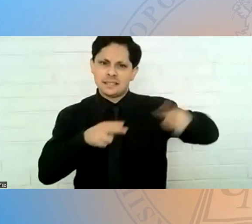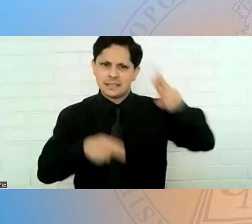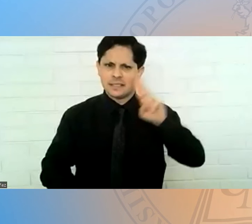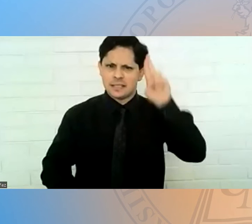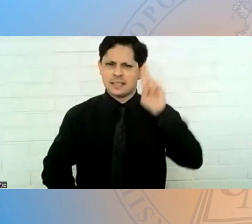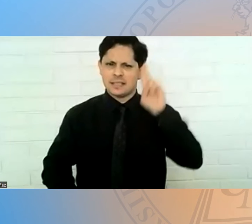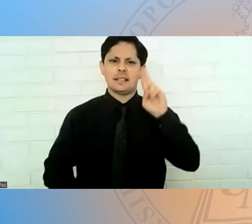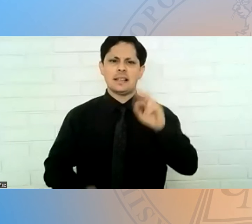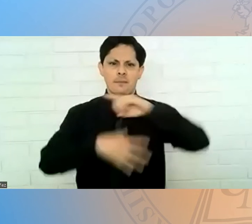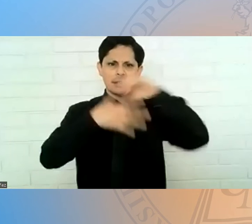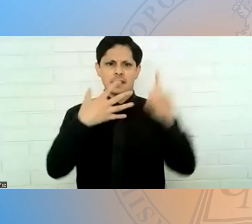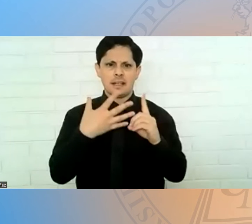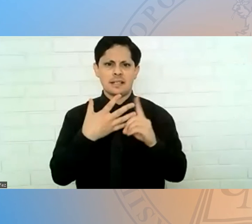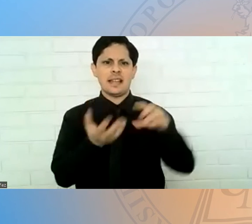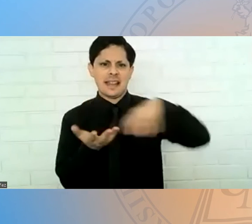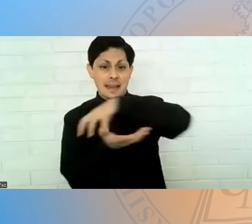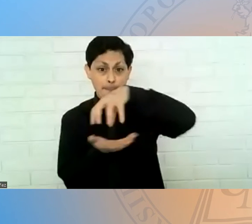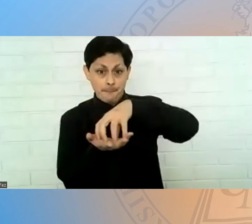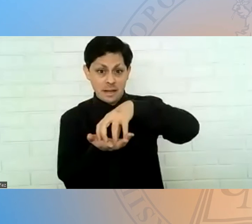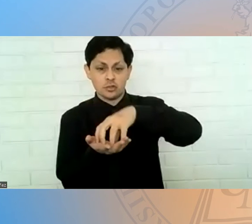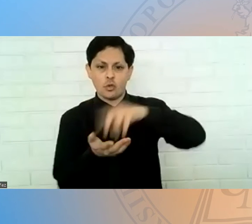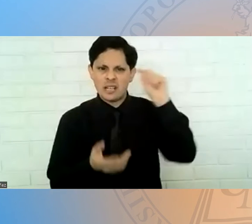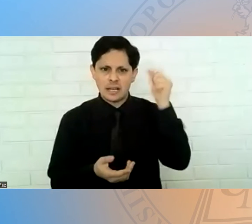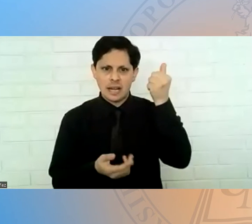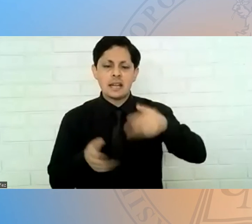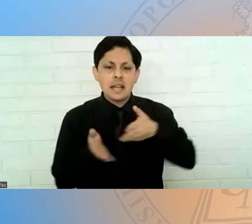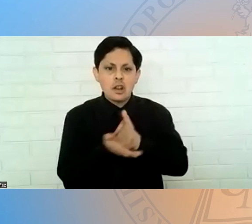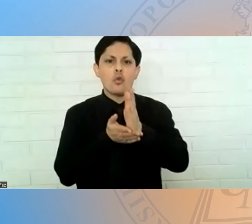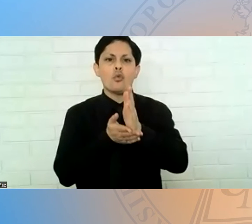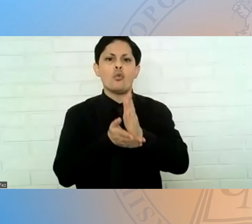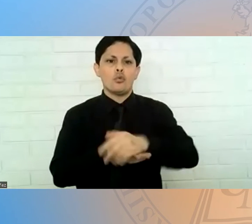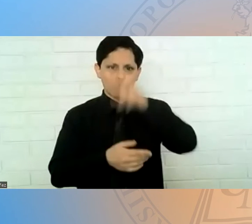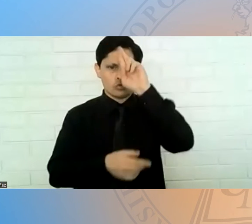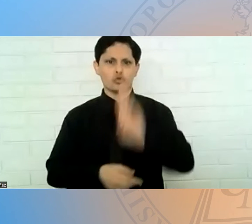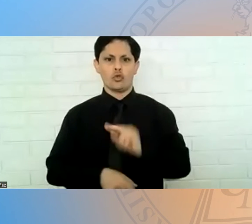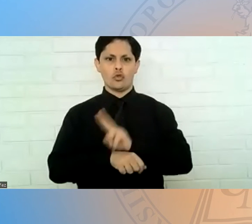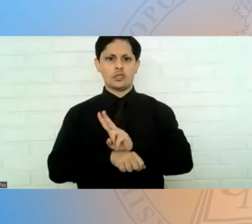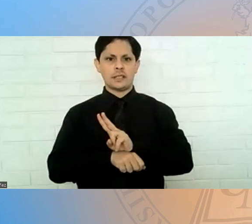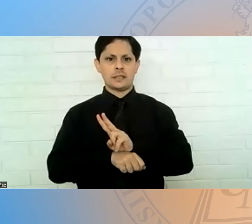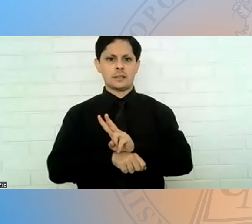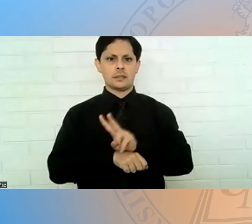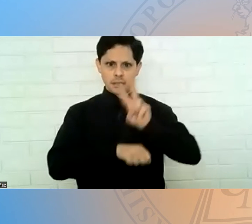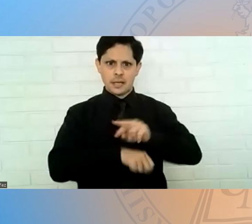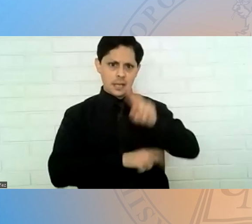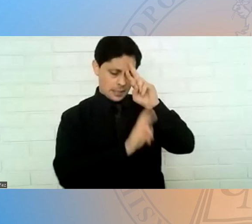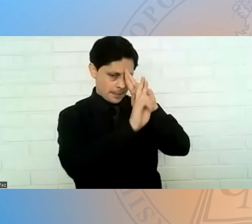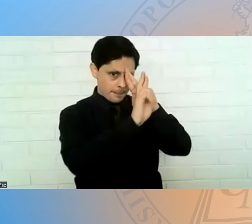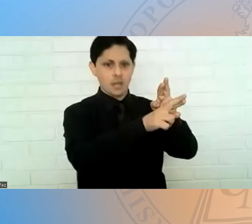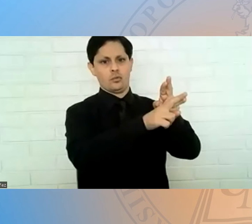los espacios e inaugurar un quehacer docente que realmente cumpla con el tema del respeto a la